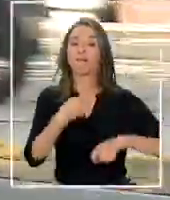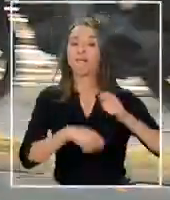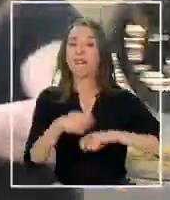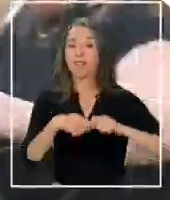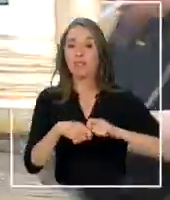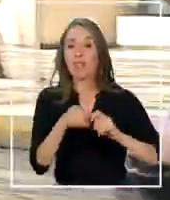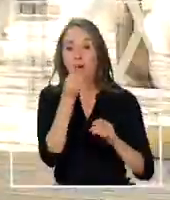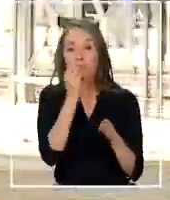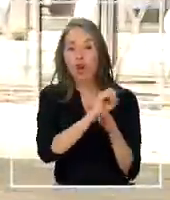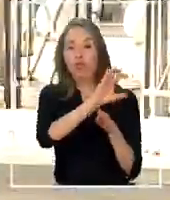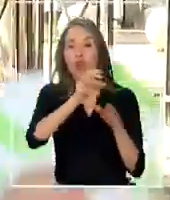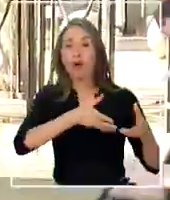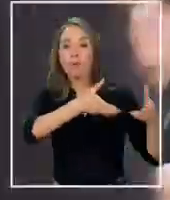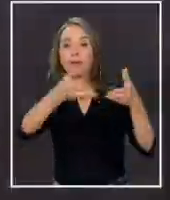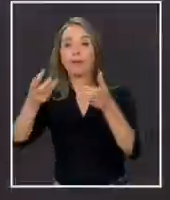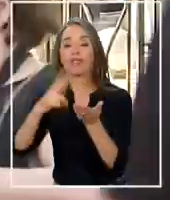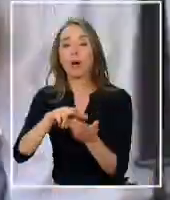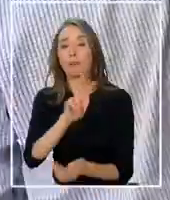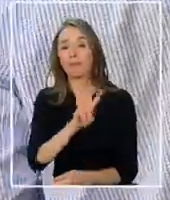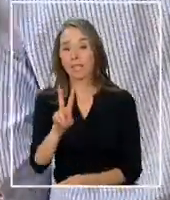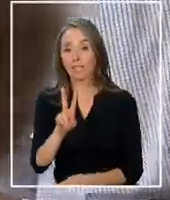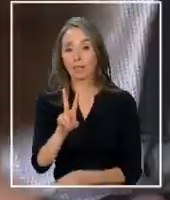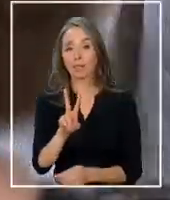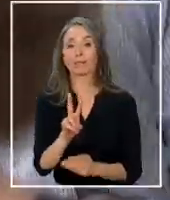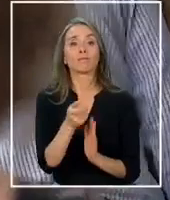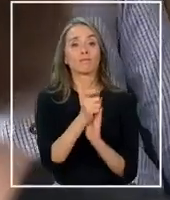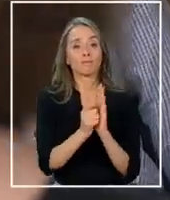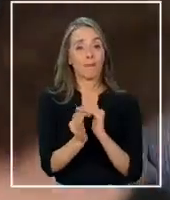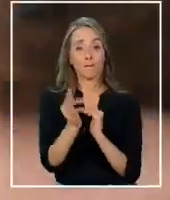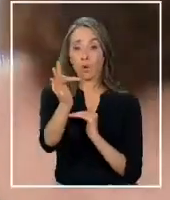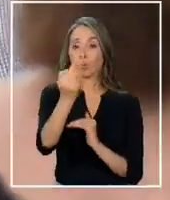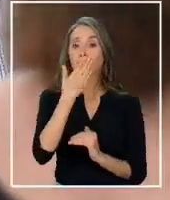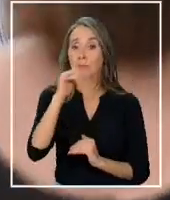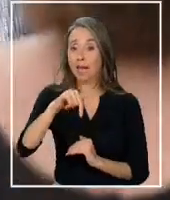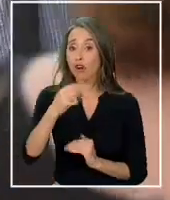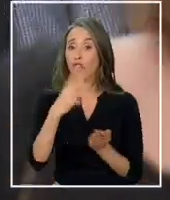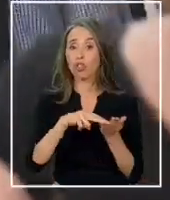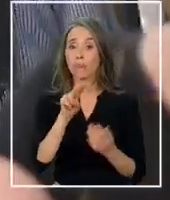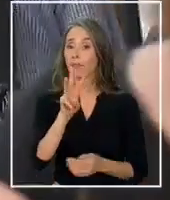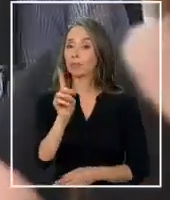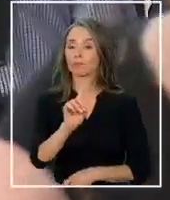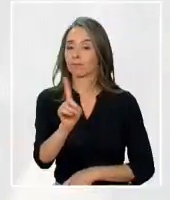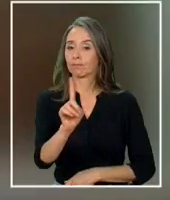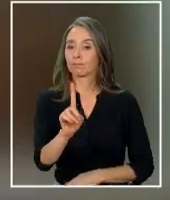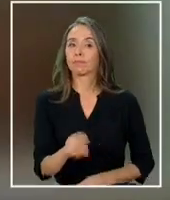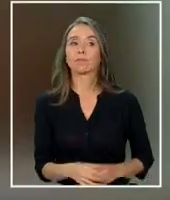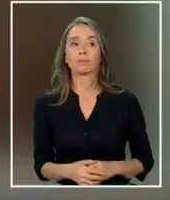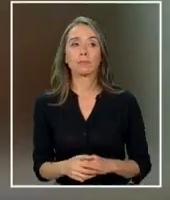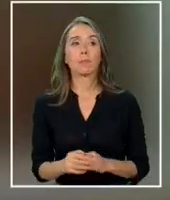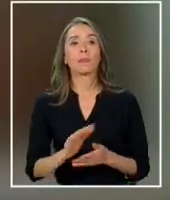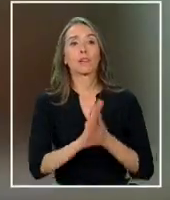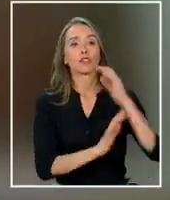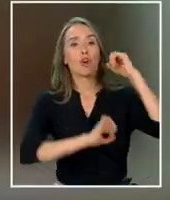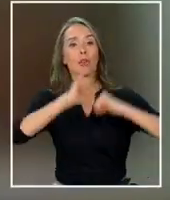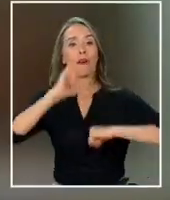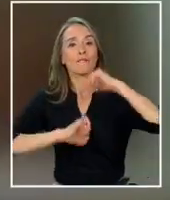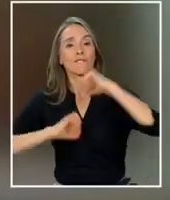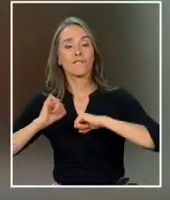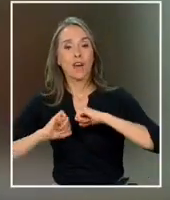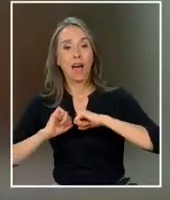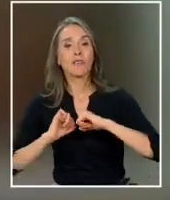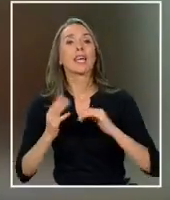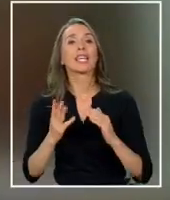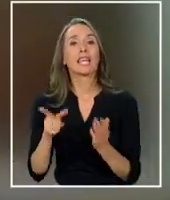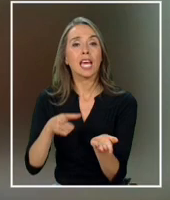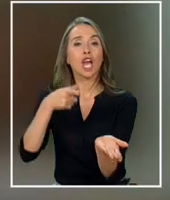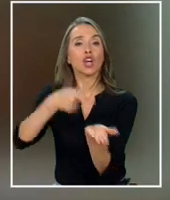en 2022, escenario para el cual no proyectan mejorías este 2023. Como todas las industrias que están relacionadas